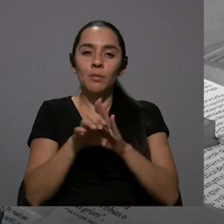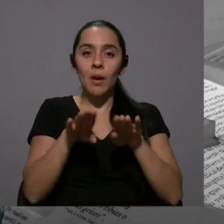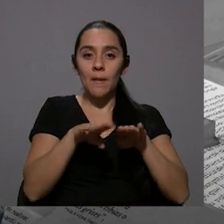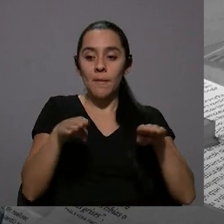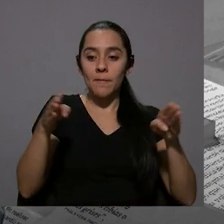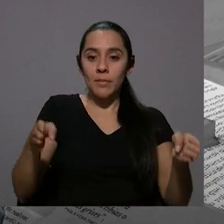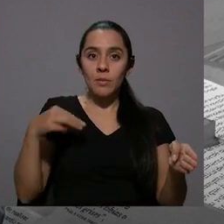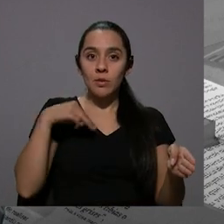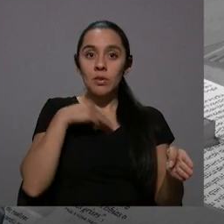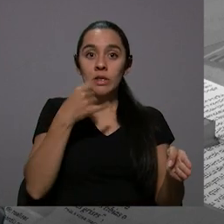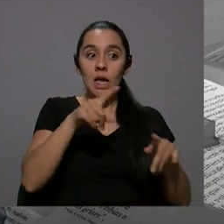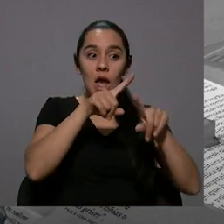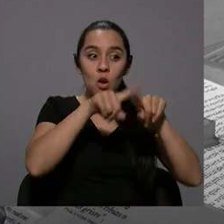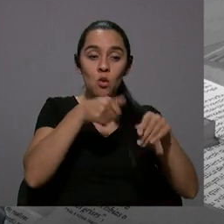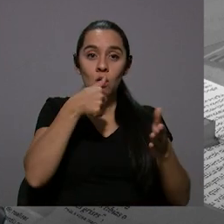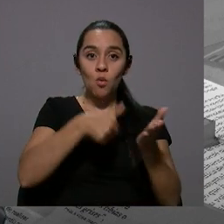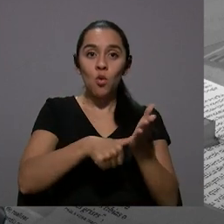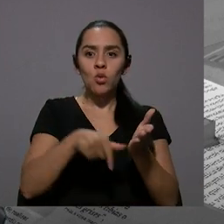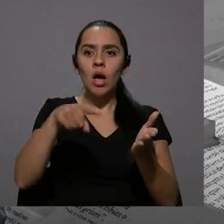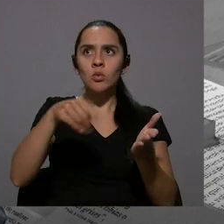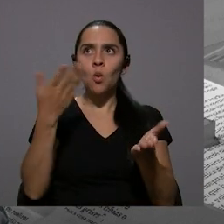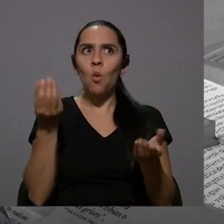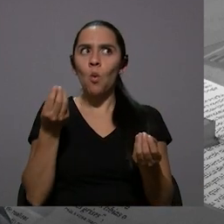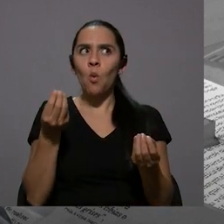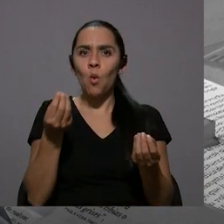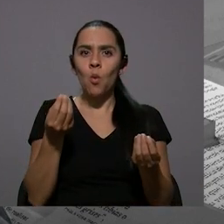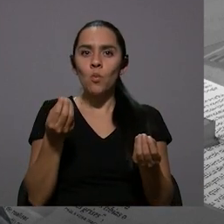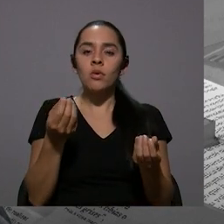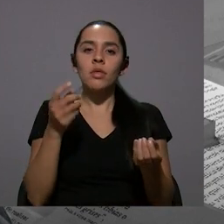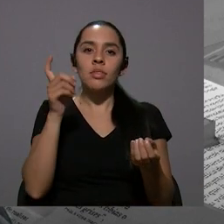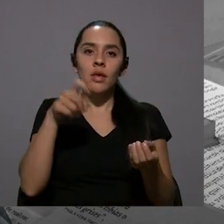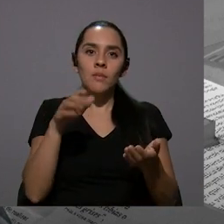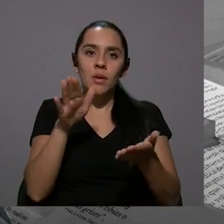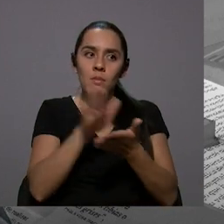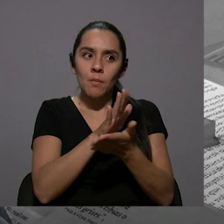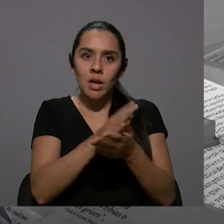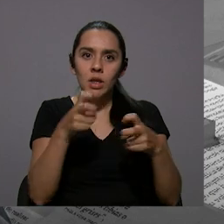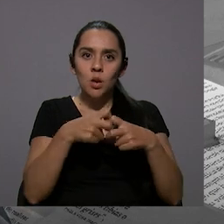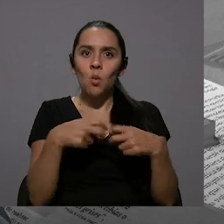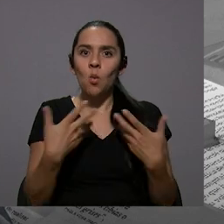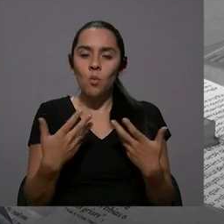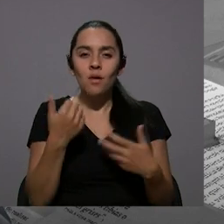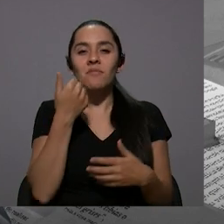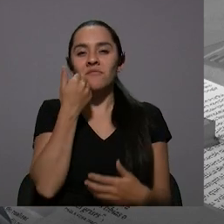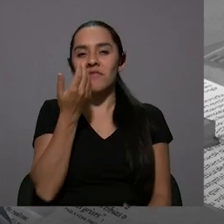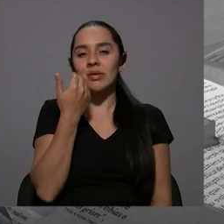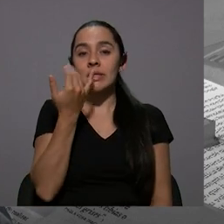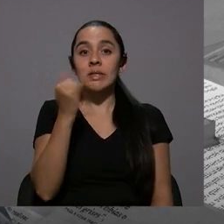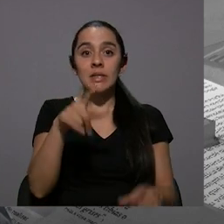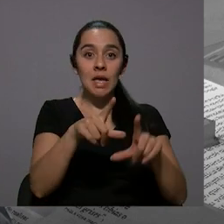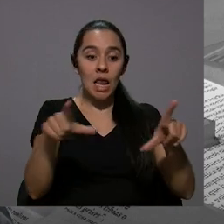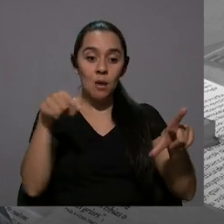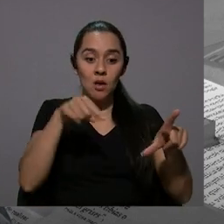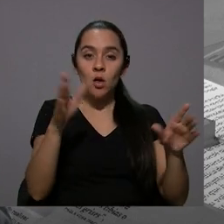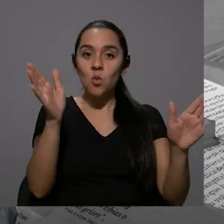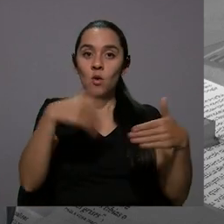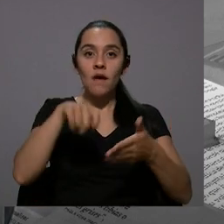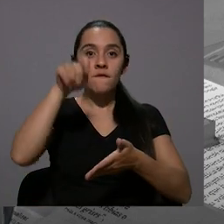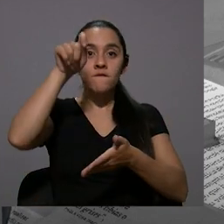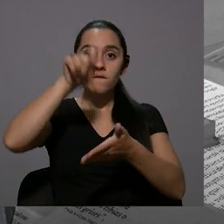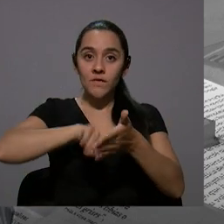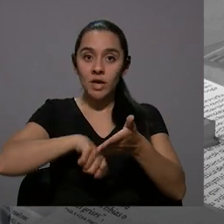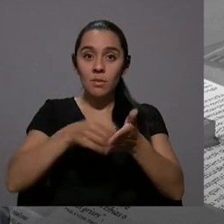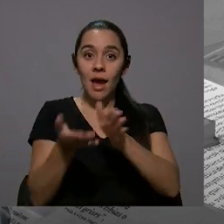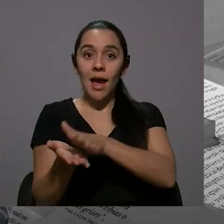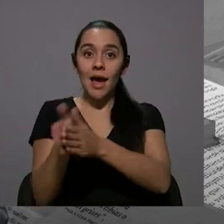yo los miembros de mesa tenían la obligación si anulaban un voto Cómo podían anular un voto me dice alguien papeleta electrónica muy fácil si la papeleta no